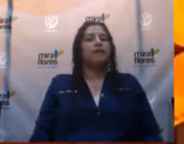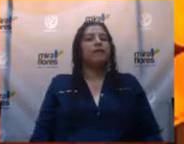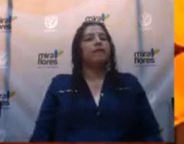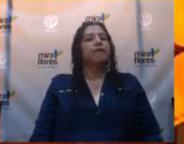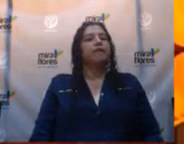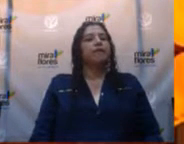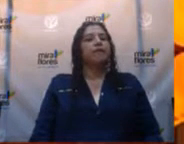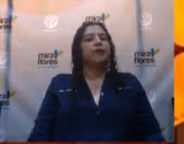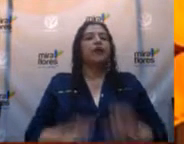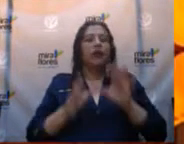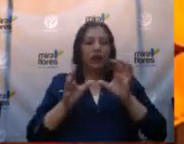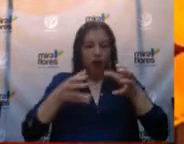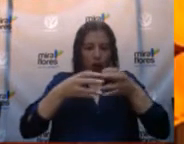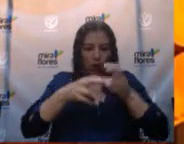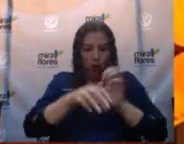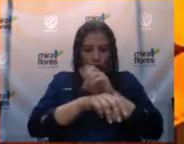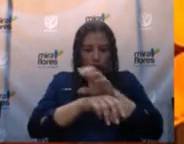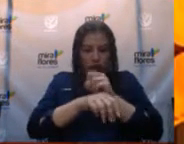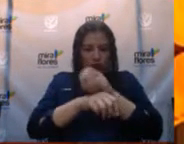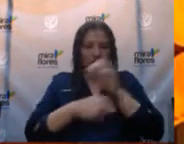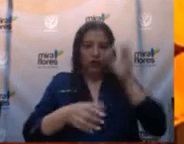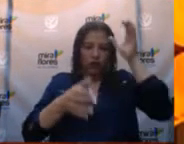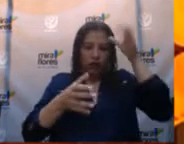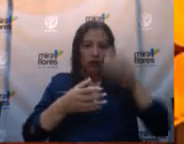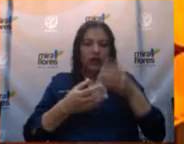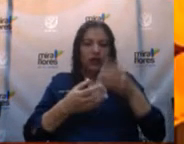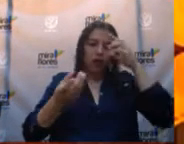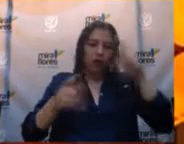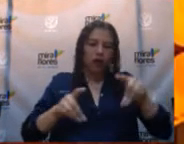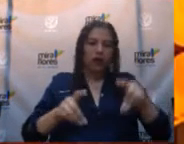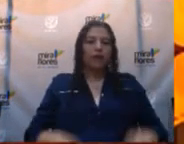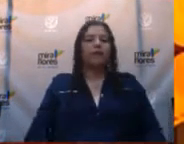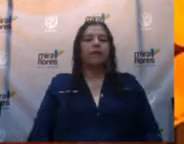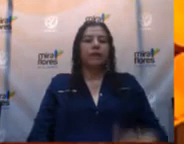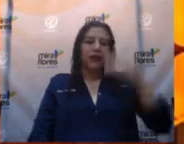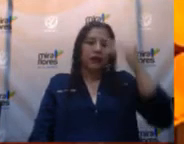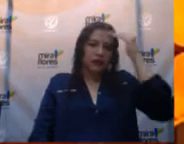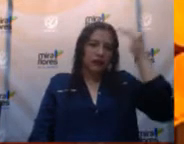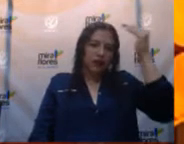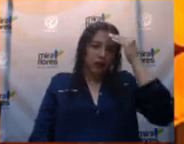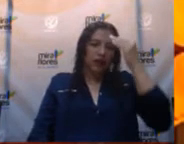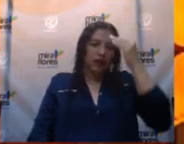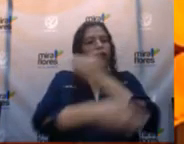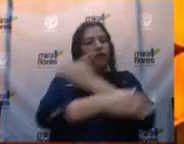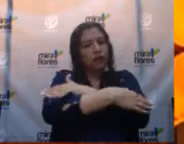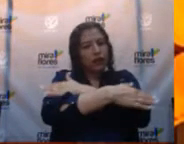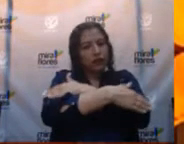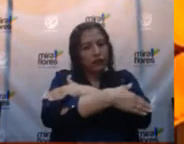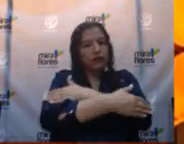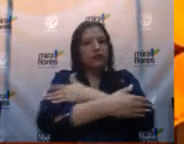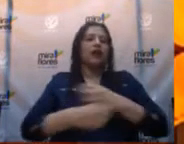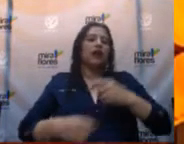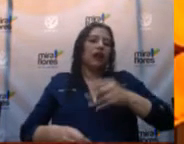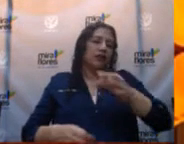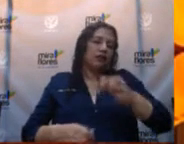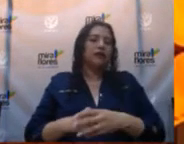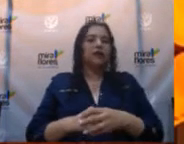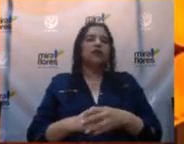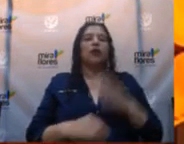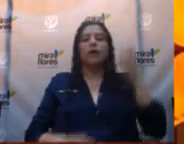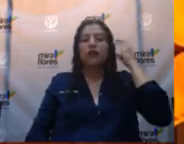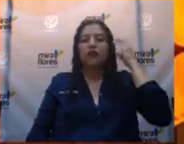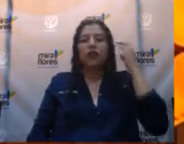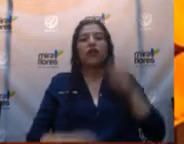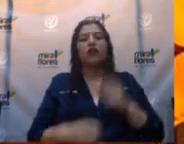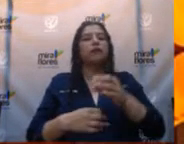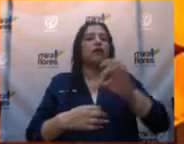El Consejo Directivo del Congreso de la República acuerda. Saludar y felicitar al Distrito de Miraflores, Provincia y Departamento de